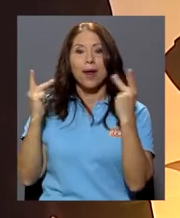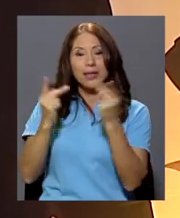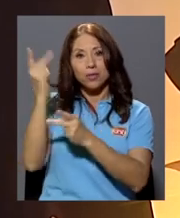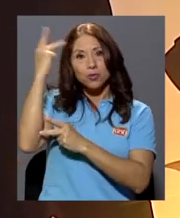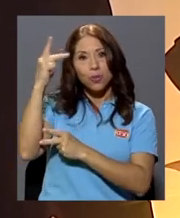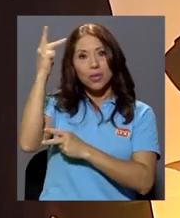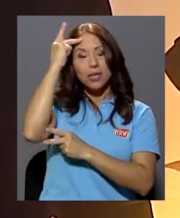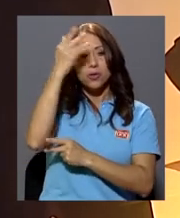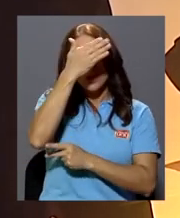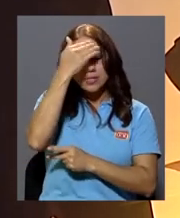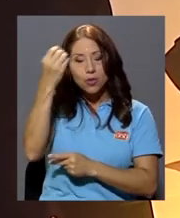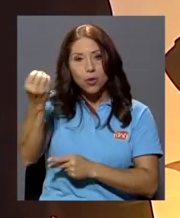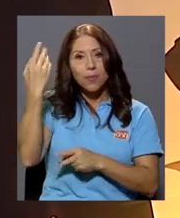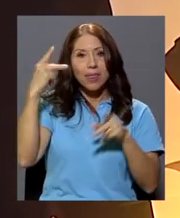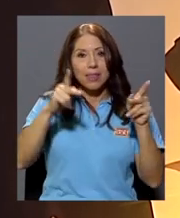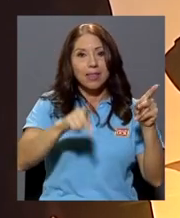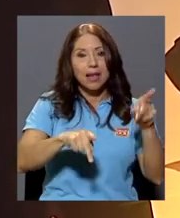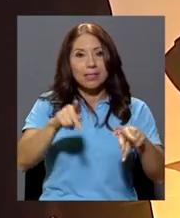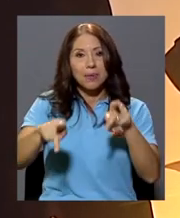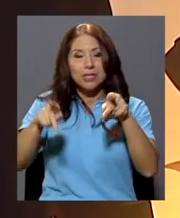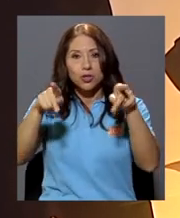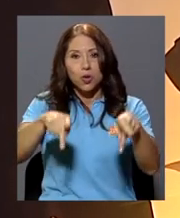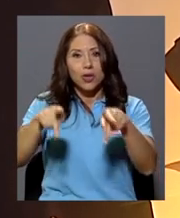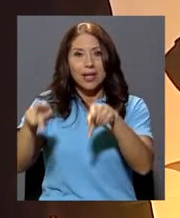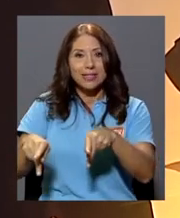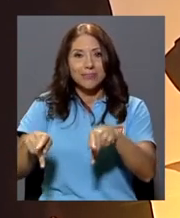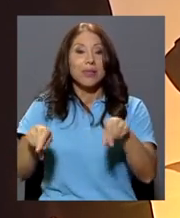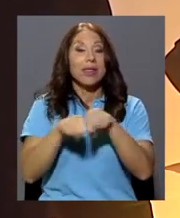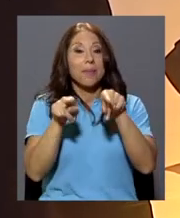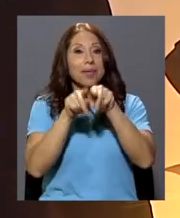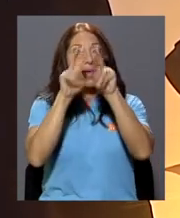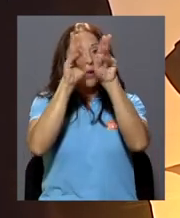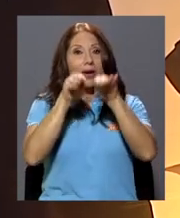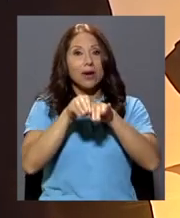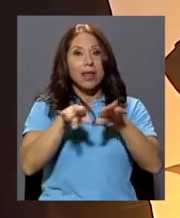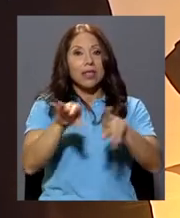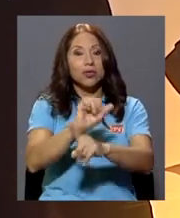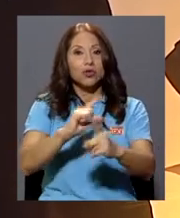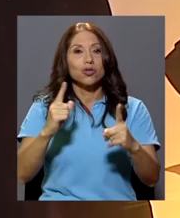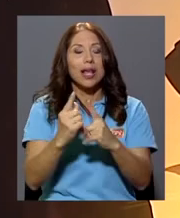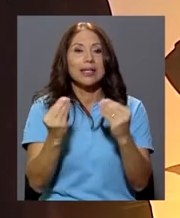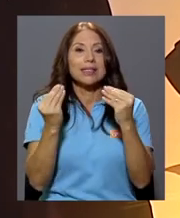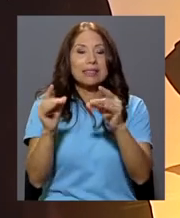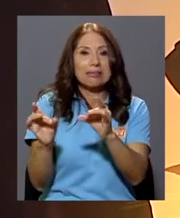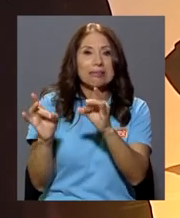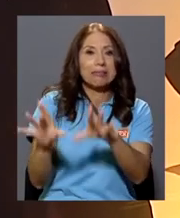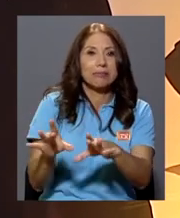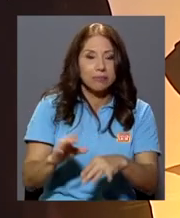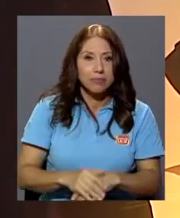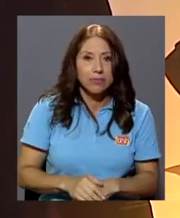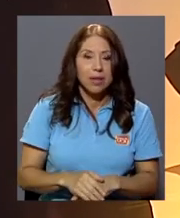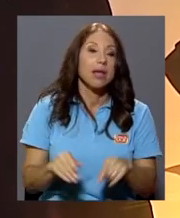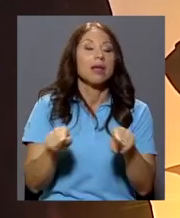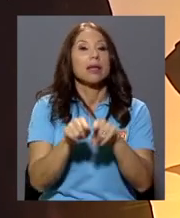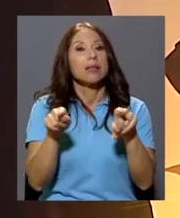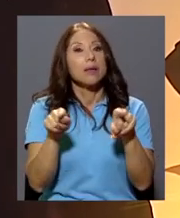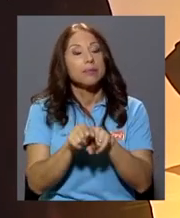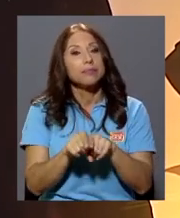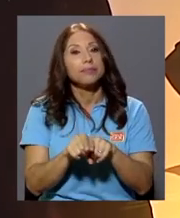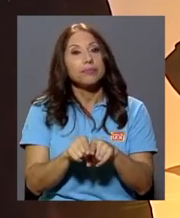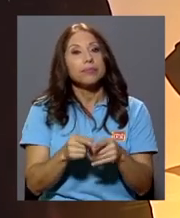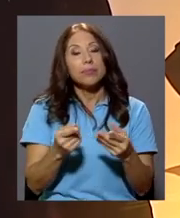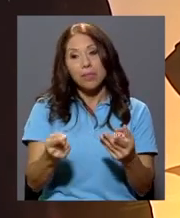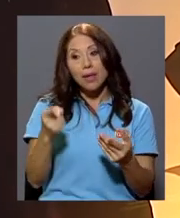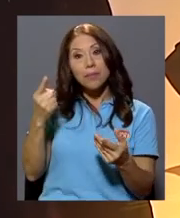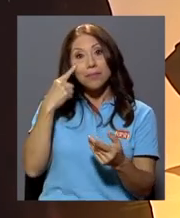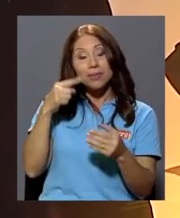olvidan de las personas, sobre esas redes sociales cargadas de odio. Y por supuesto, detrás de un esquema que muchas